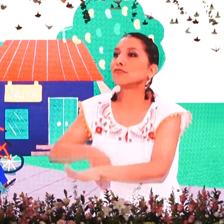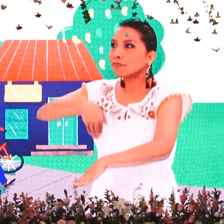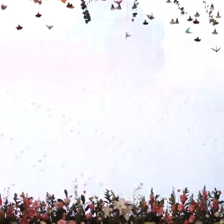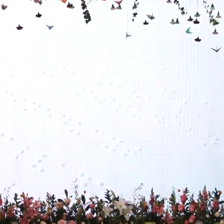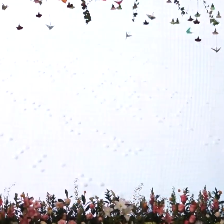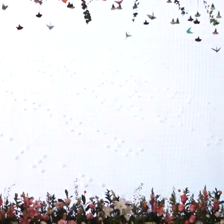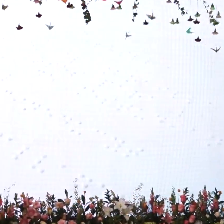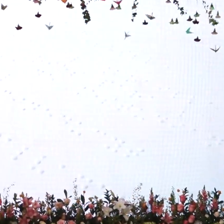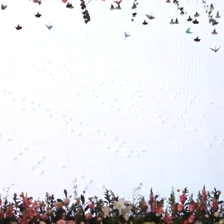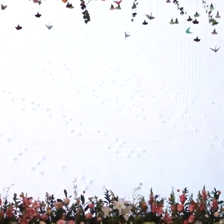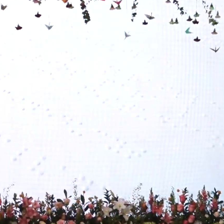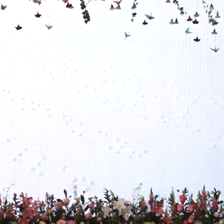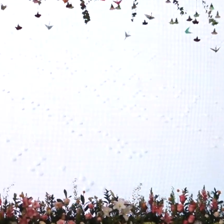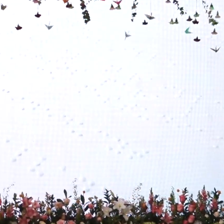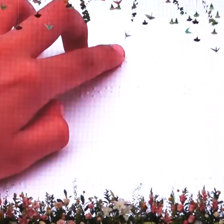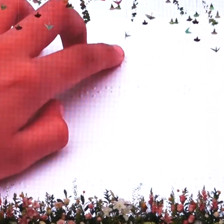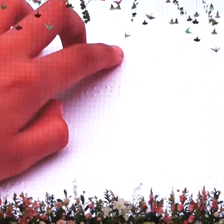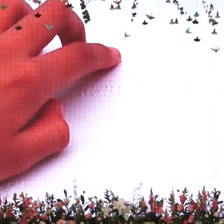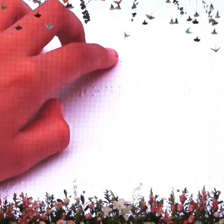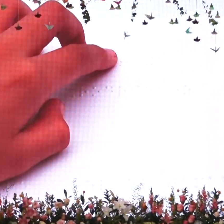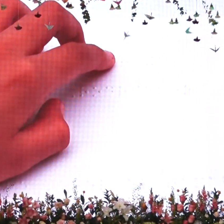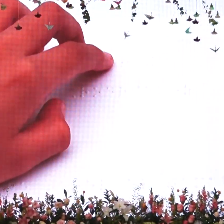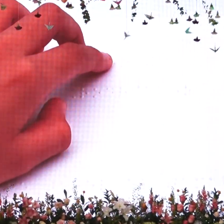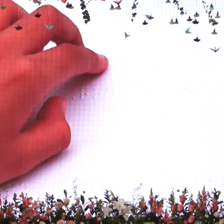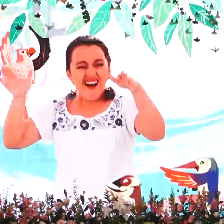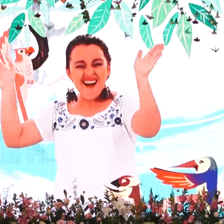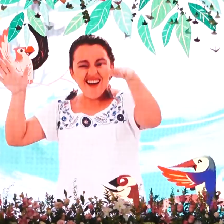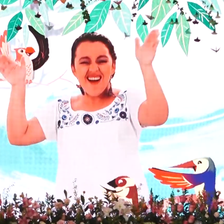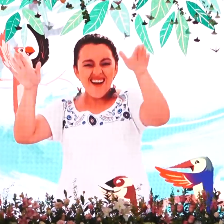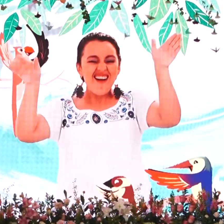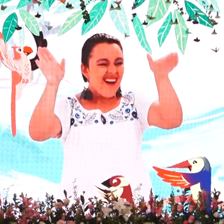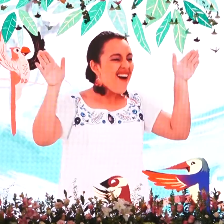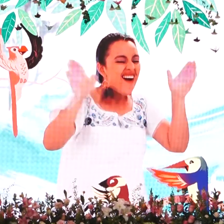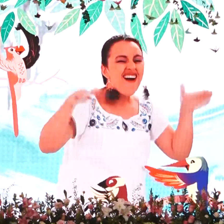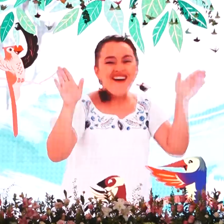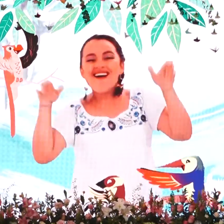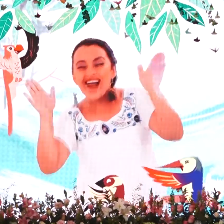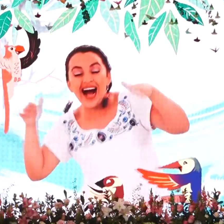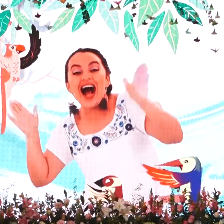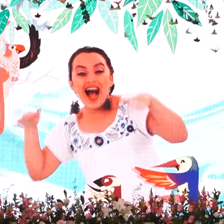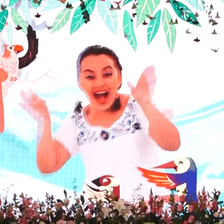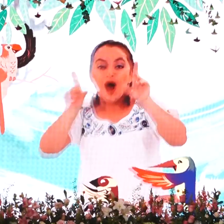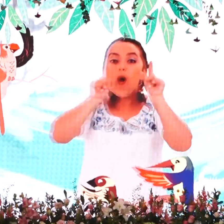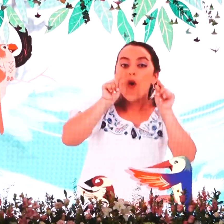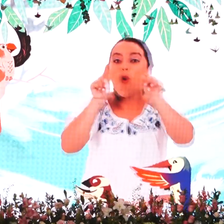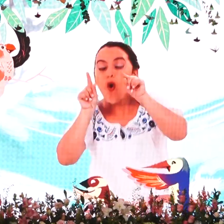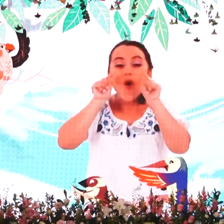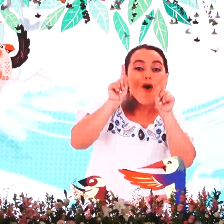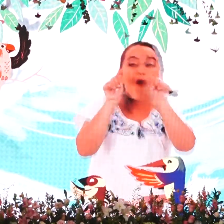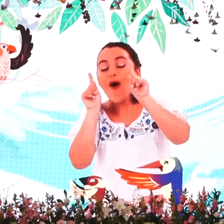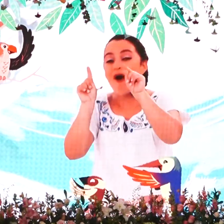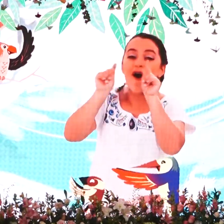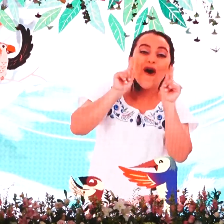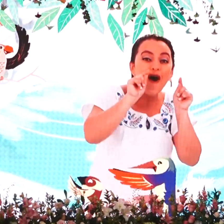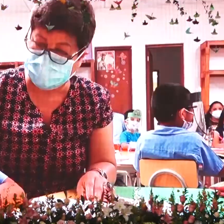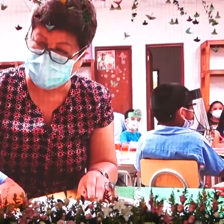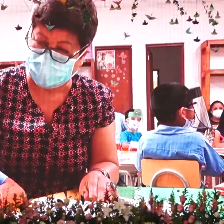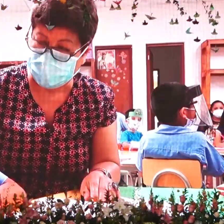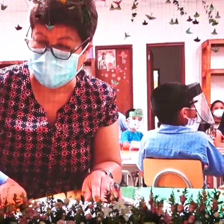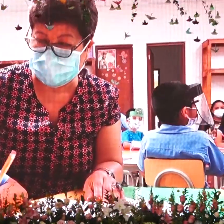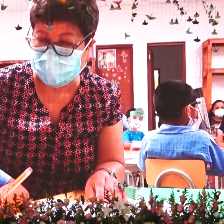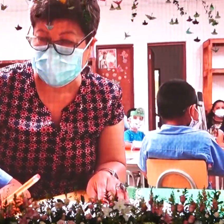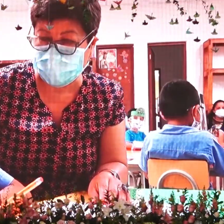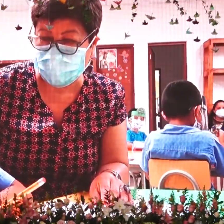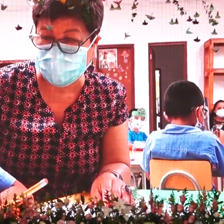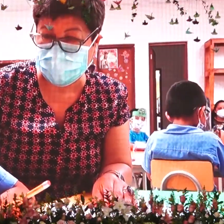son valiosísimas herramientas para la estimulación oportuna, para despertar en nuestros niños la exploración y el aprendizaje